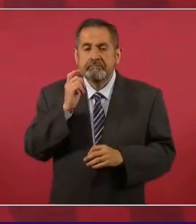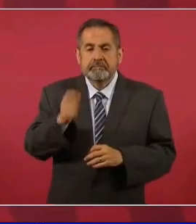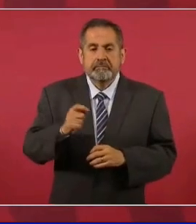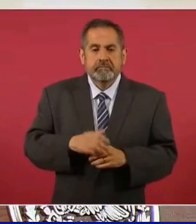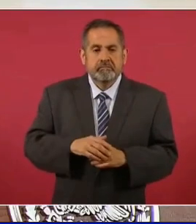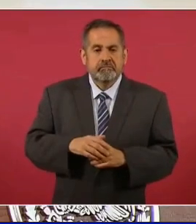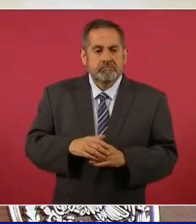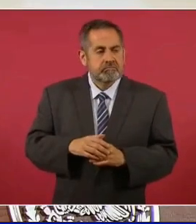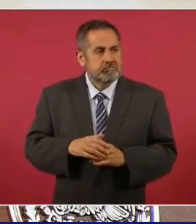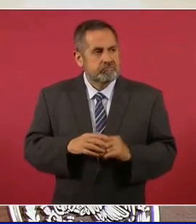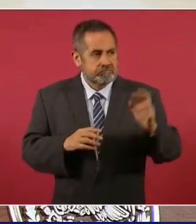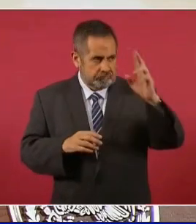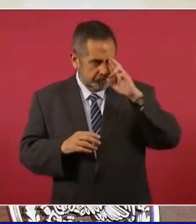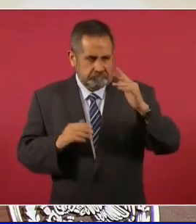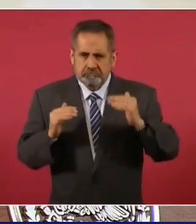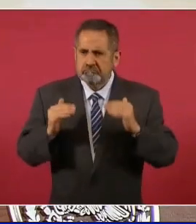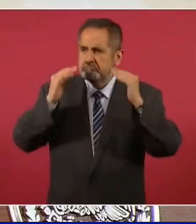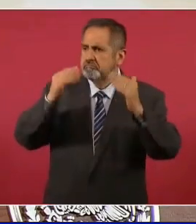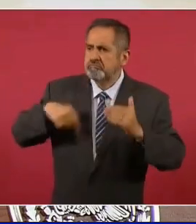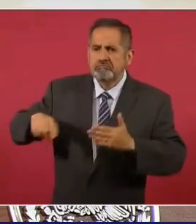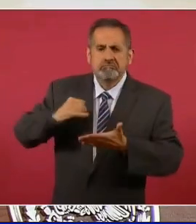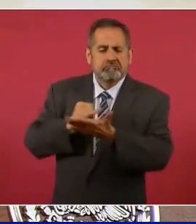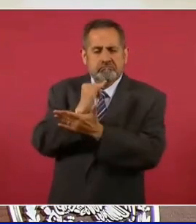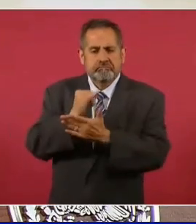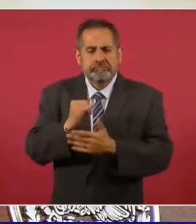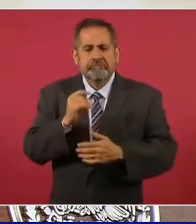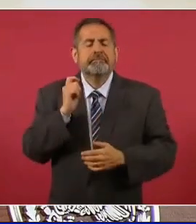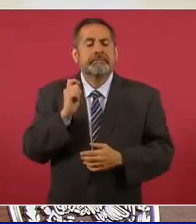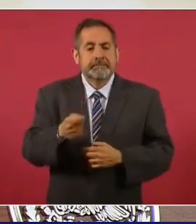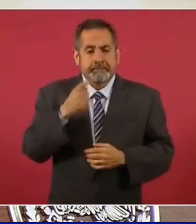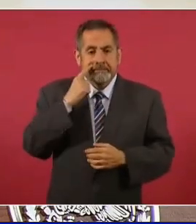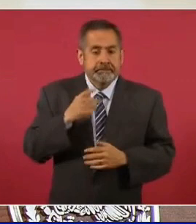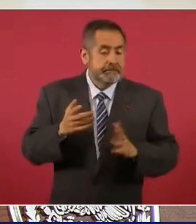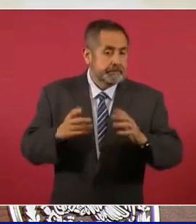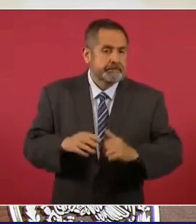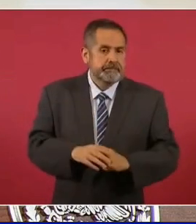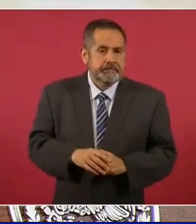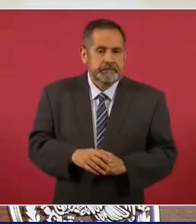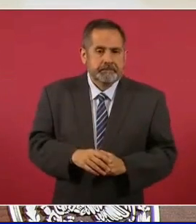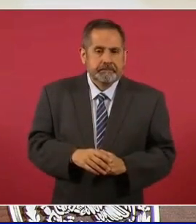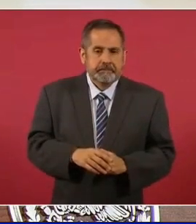más soberano se habían atrevido